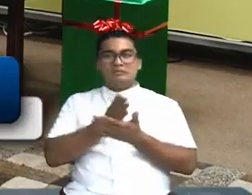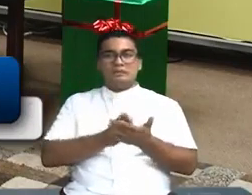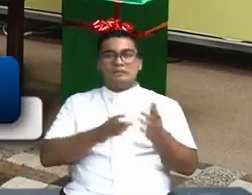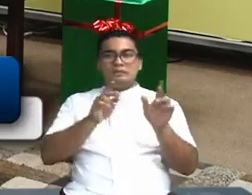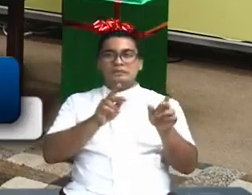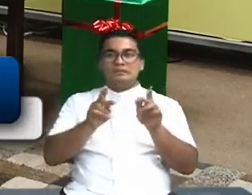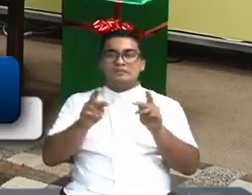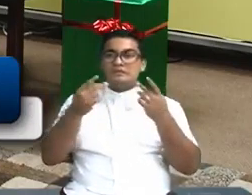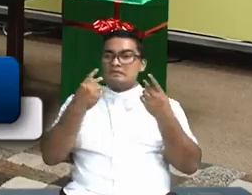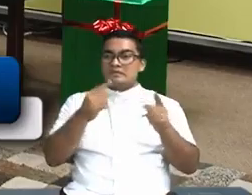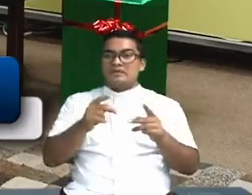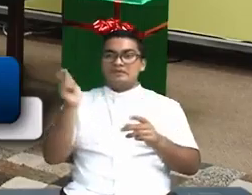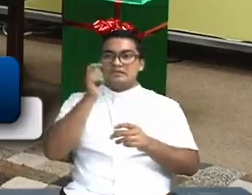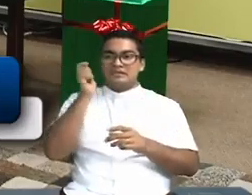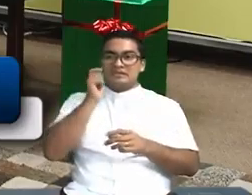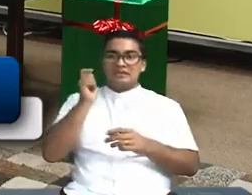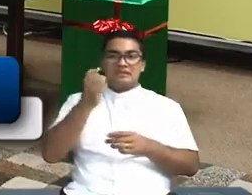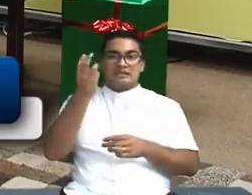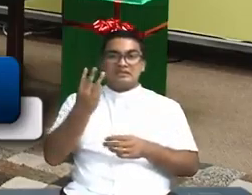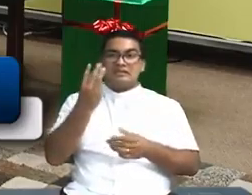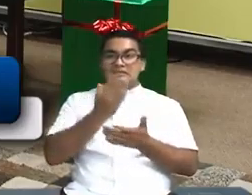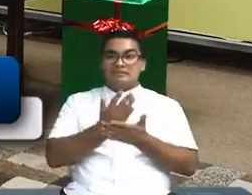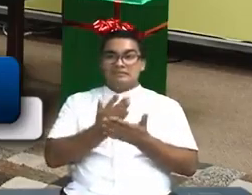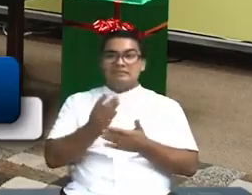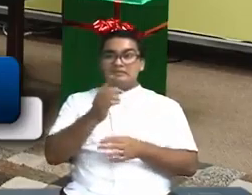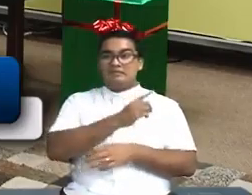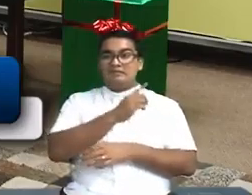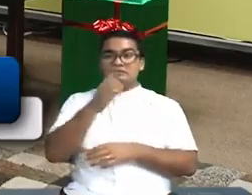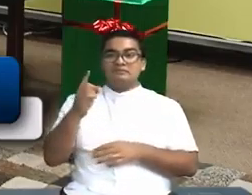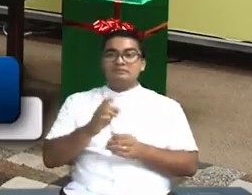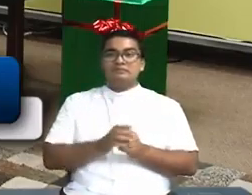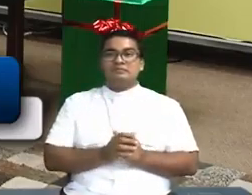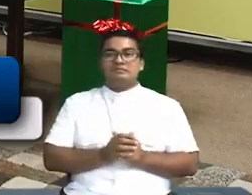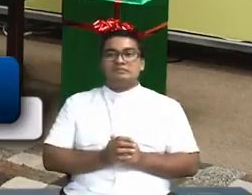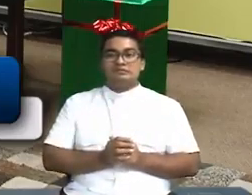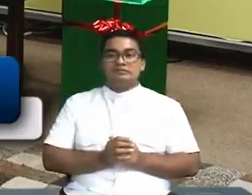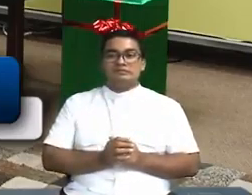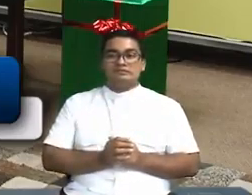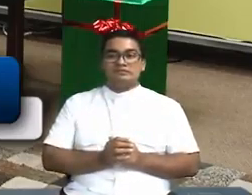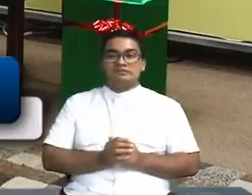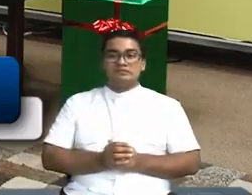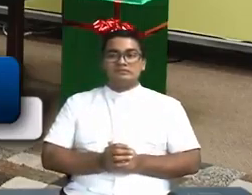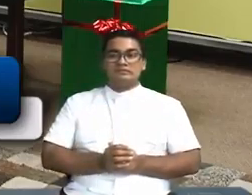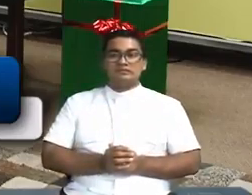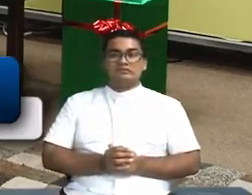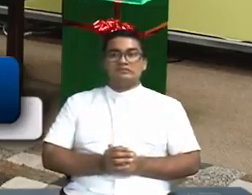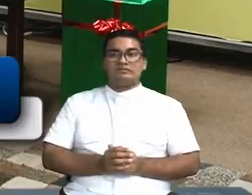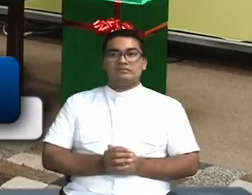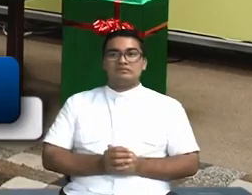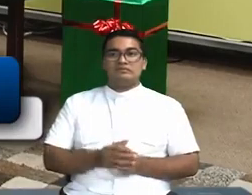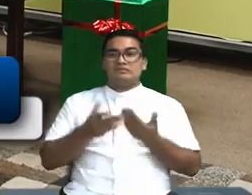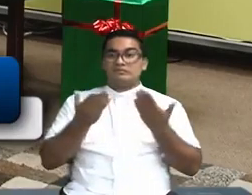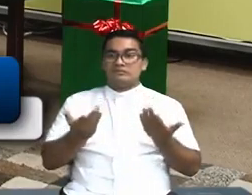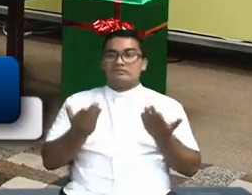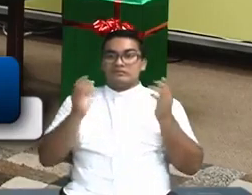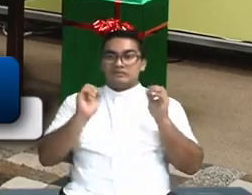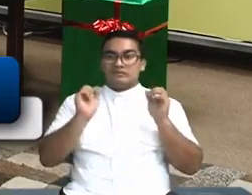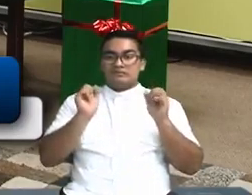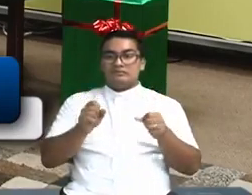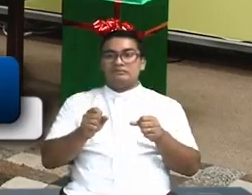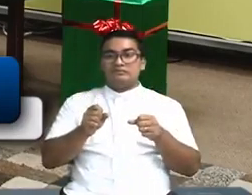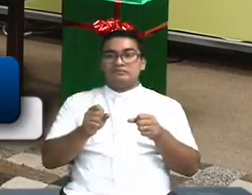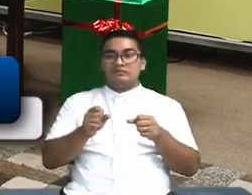pero yo me lavo los dientes tres veces al día, pero no lo hacen de la manera correcta, ¿ya? No lo hacen de la manera correcta para poder que el